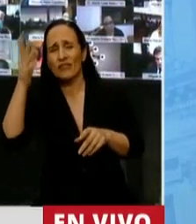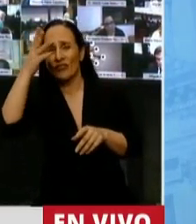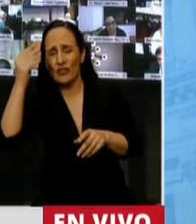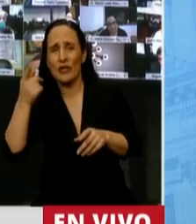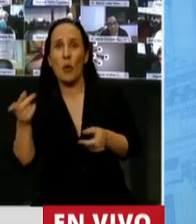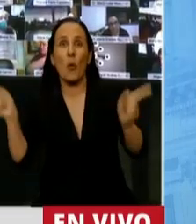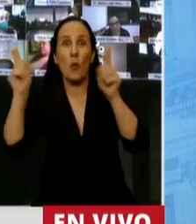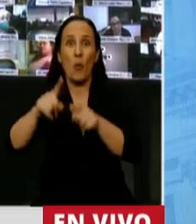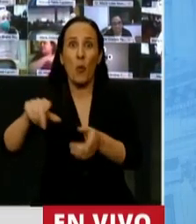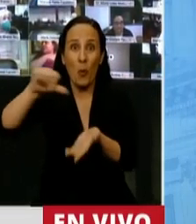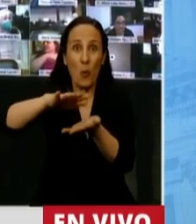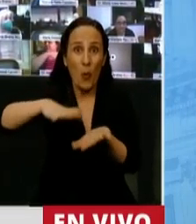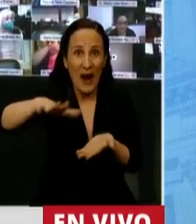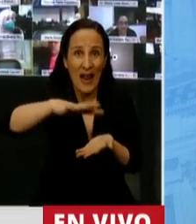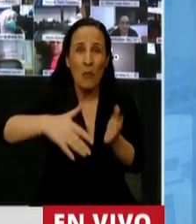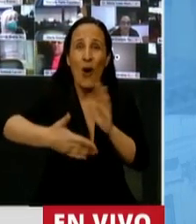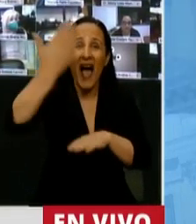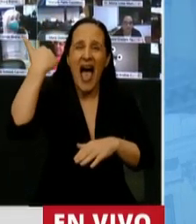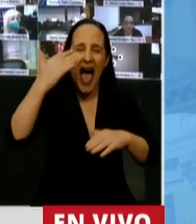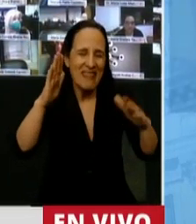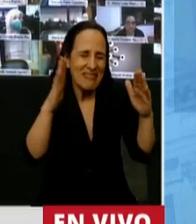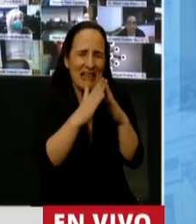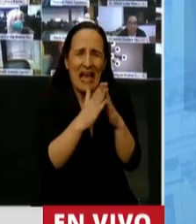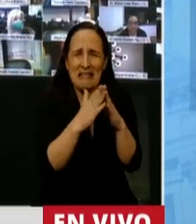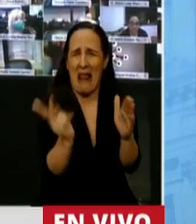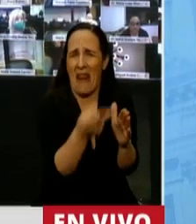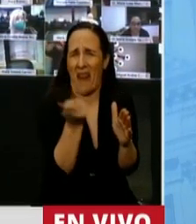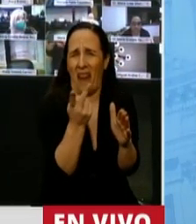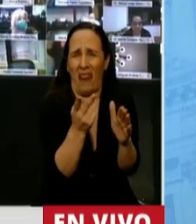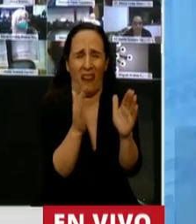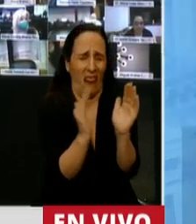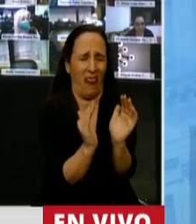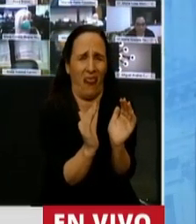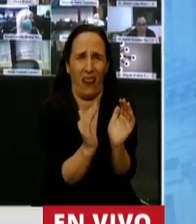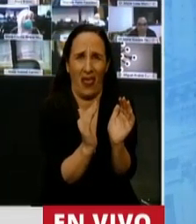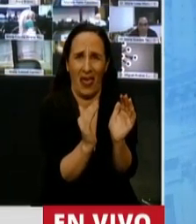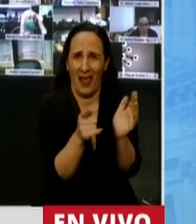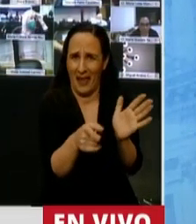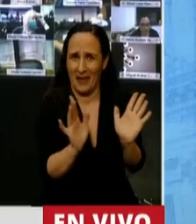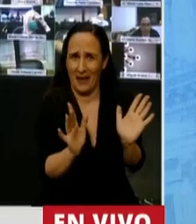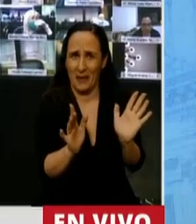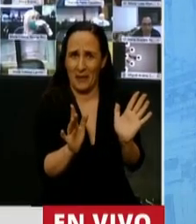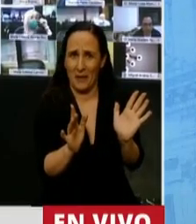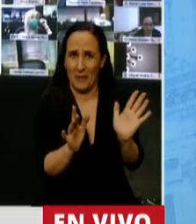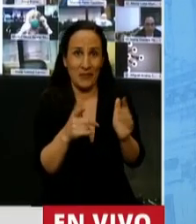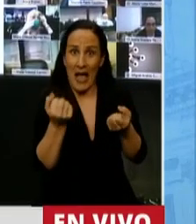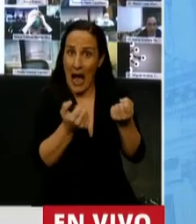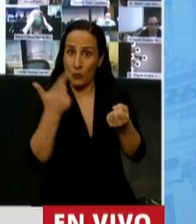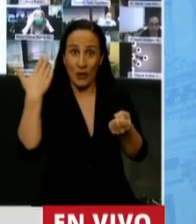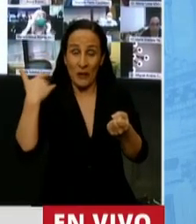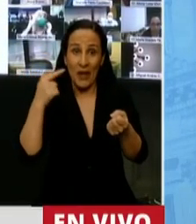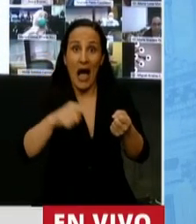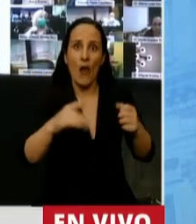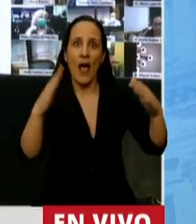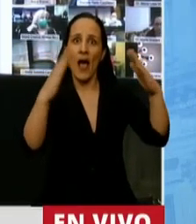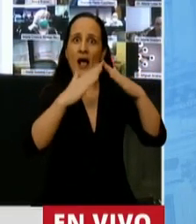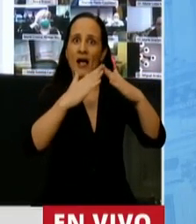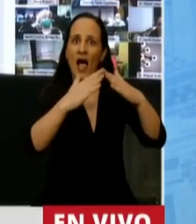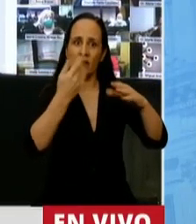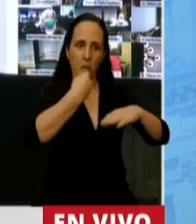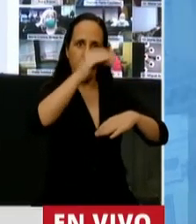encontrar que ese colono que tenía una tapera, que no había un auto en la comunidad, hoy tiene una casita